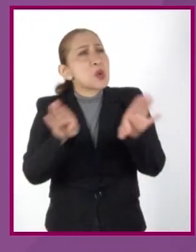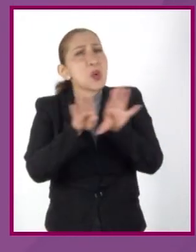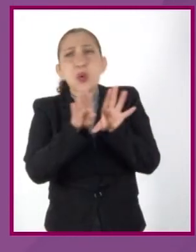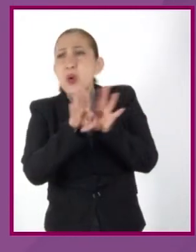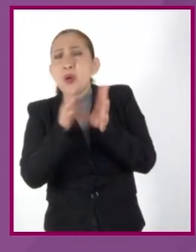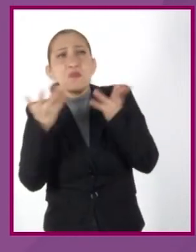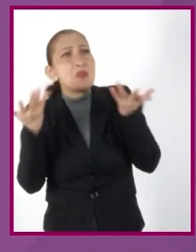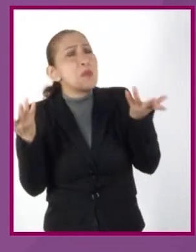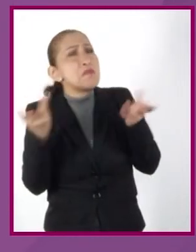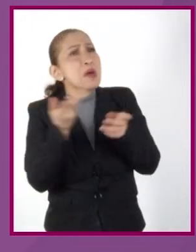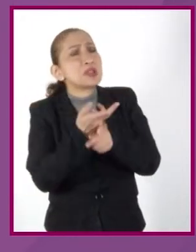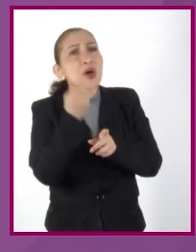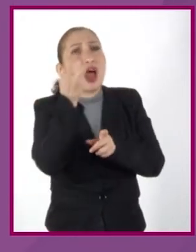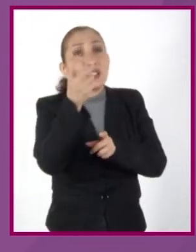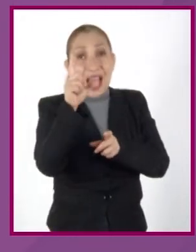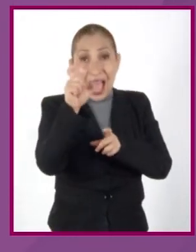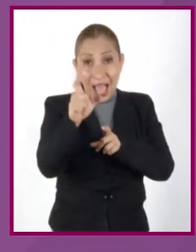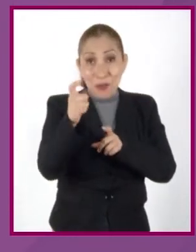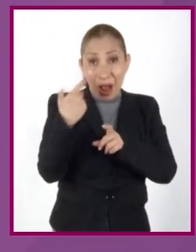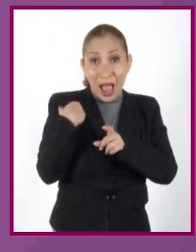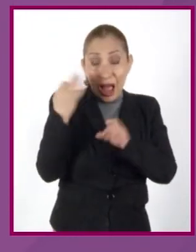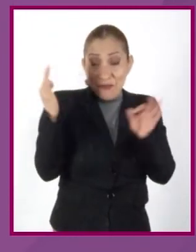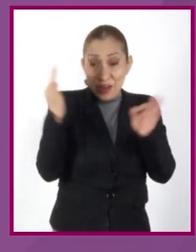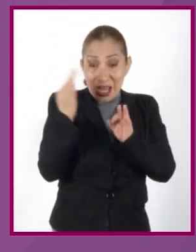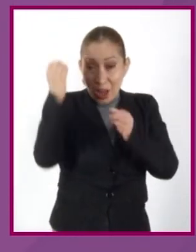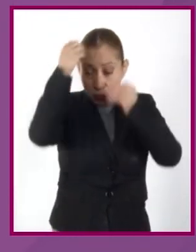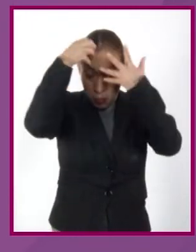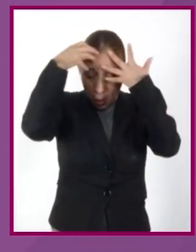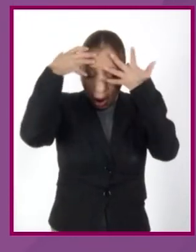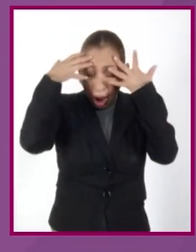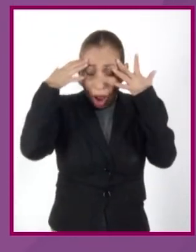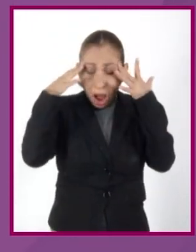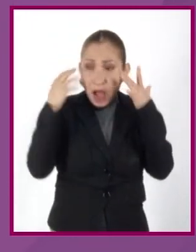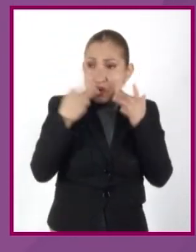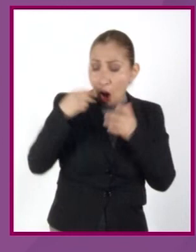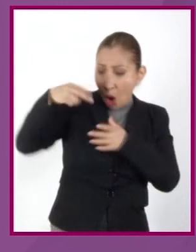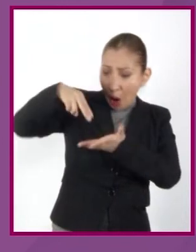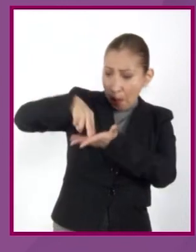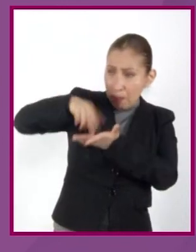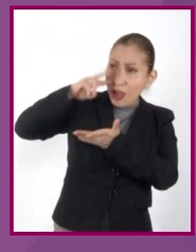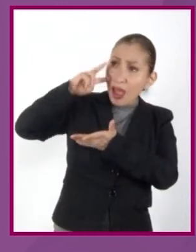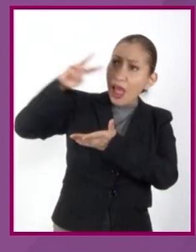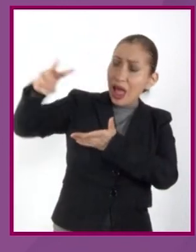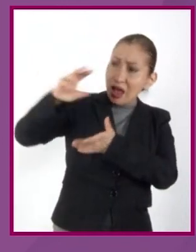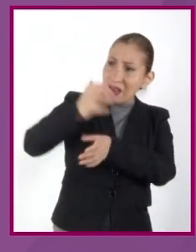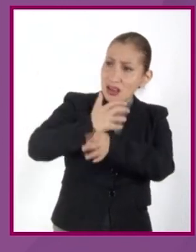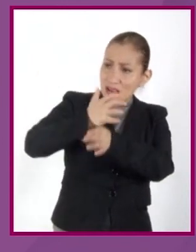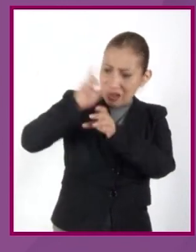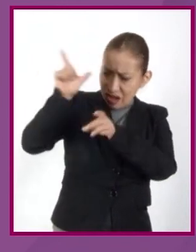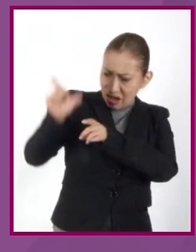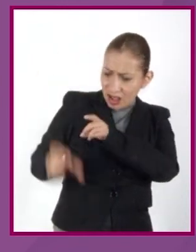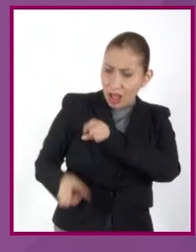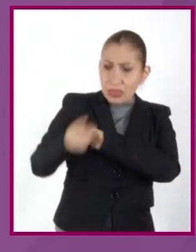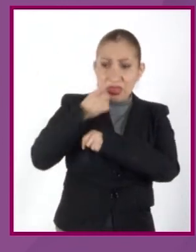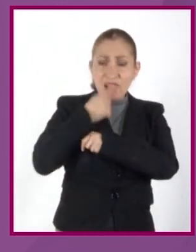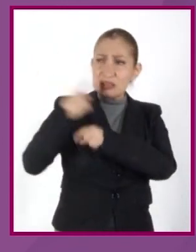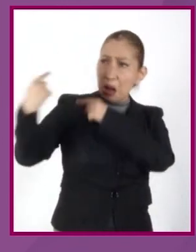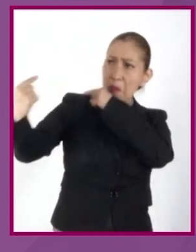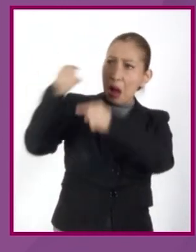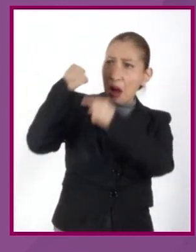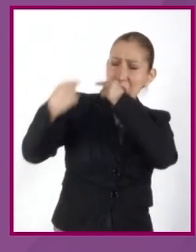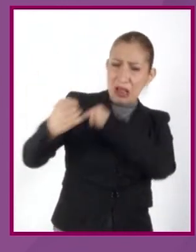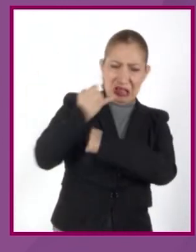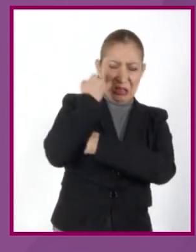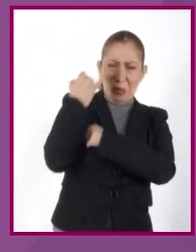bien, aquella agua fría sobre su cabeza y aquel hombre vestido de café hasta los pies, diciéndole algo en